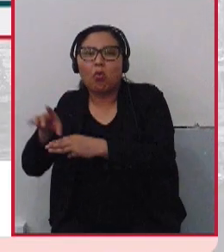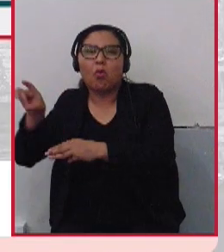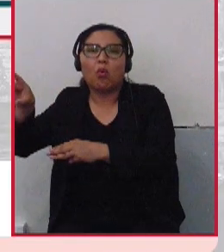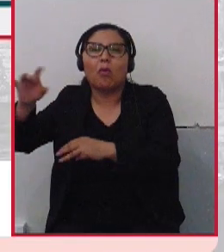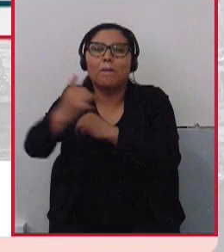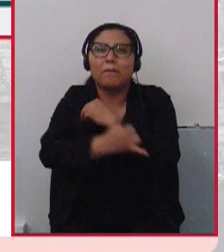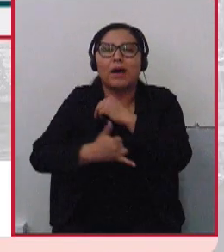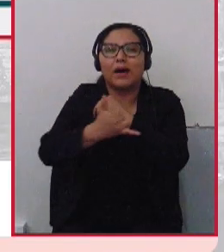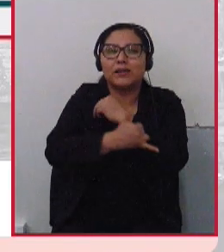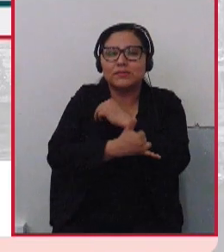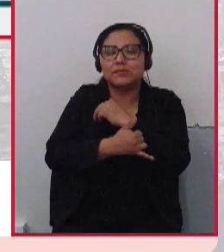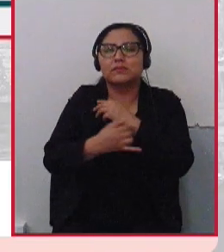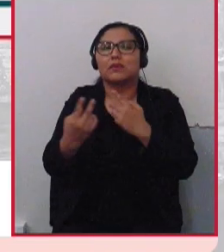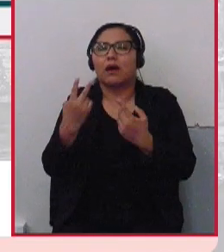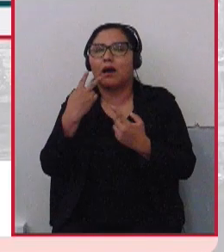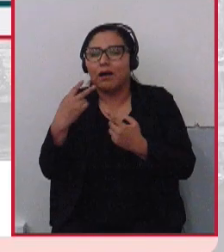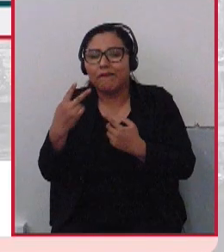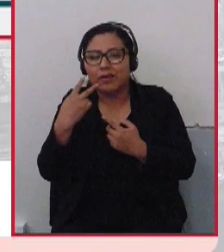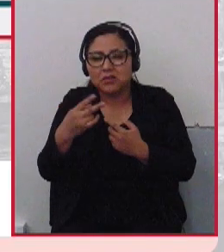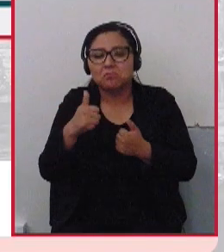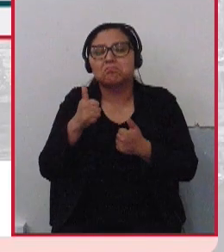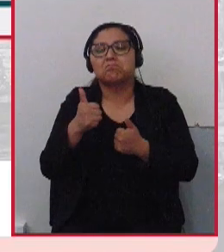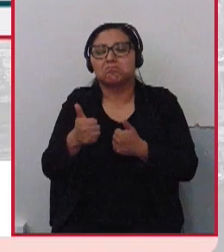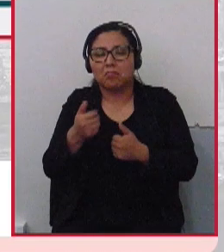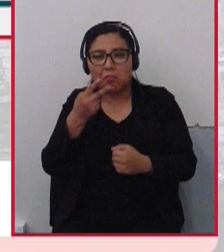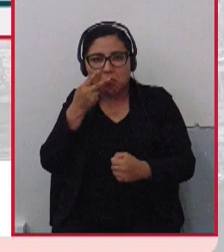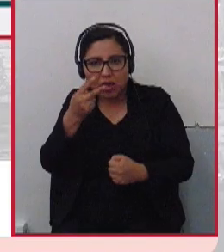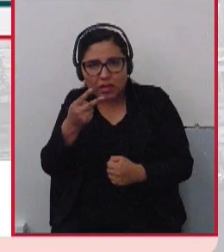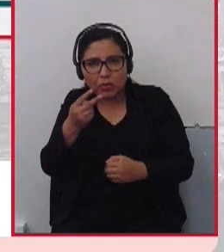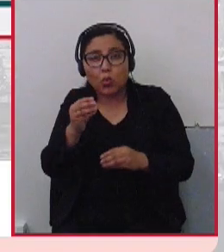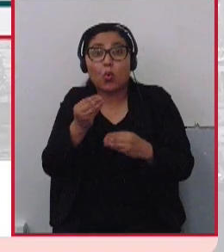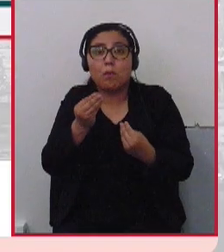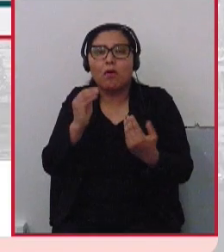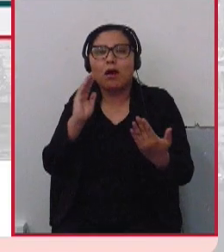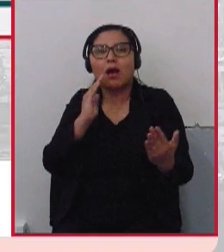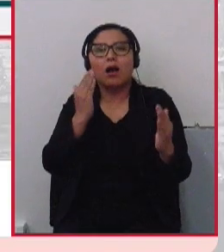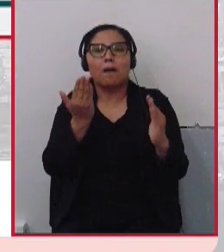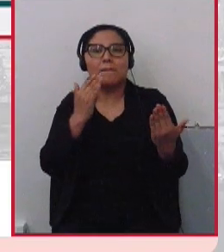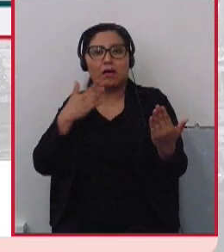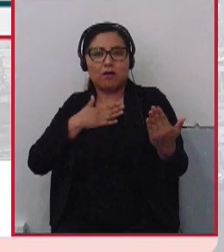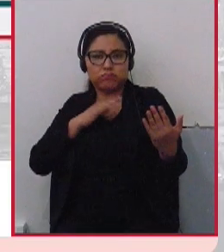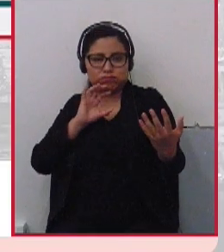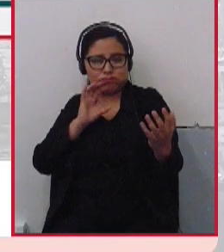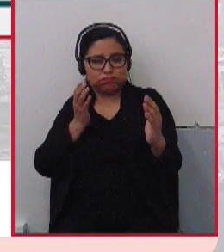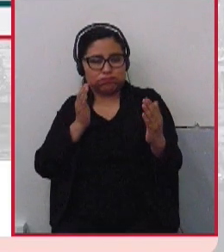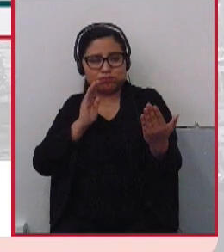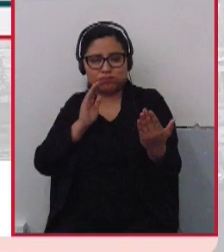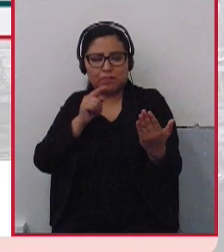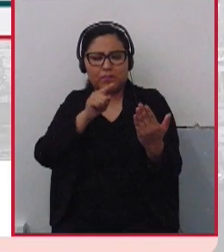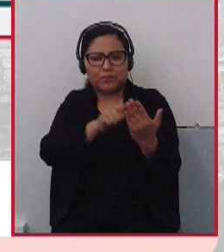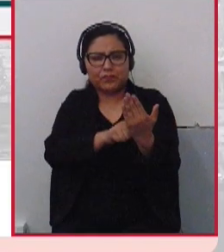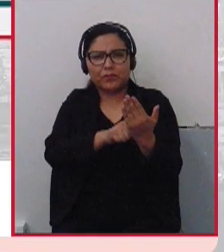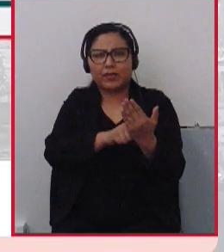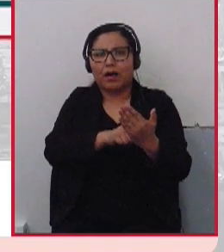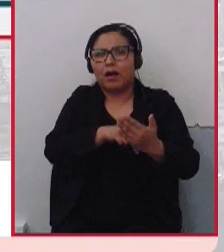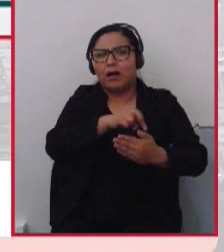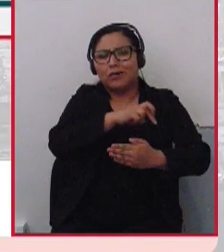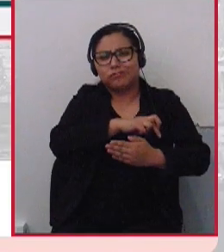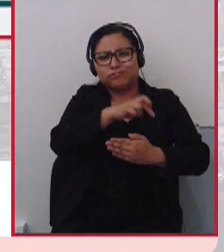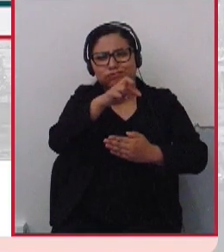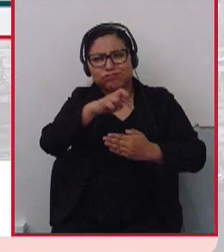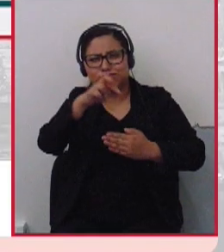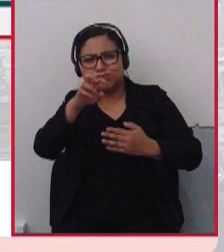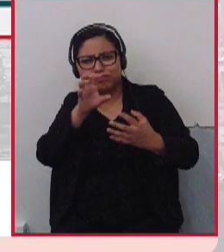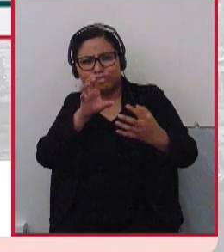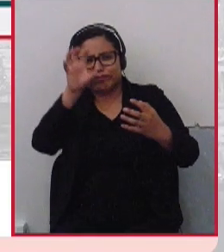operaciones, pero siempre observando esto, ¿no? Cómo nos comparábamos en el diagrama de flujo similar al nuestro,